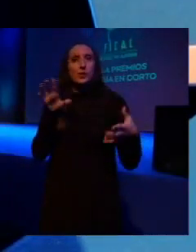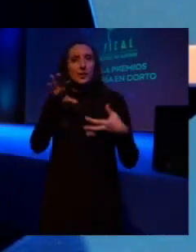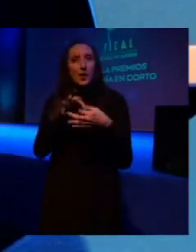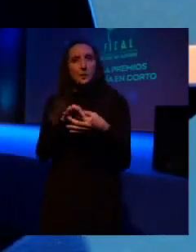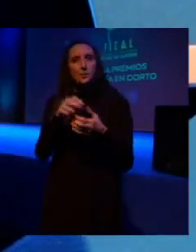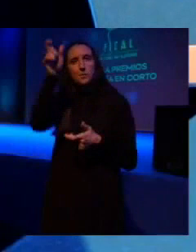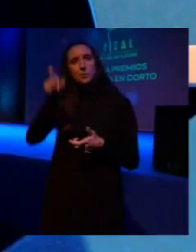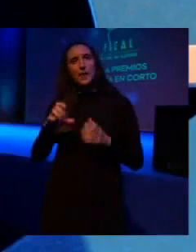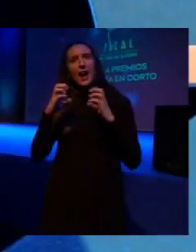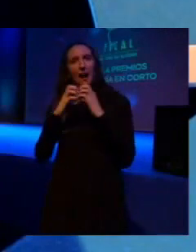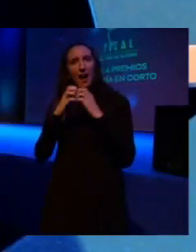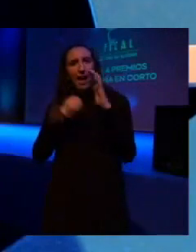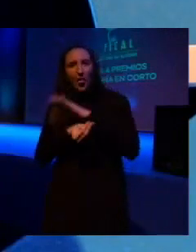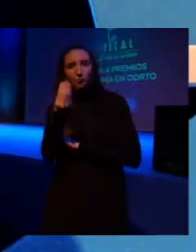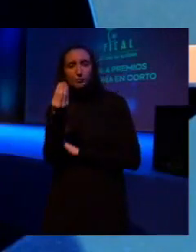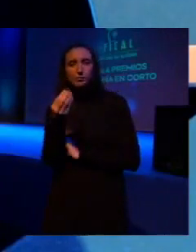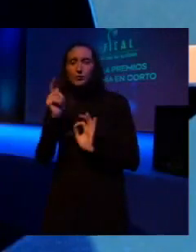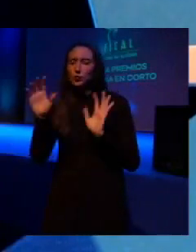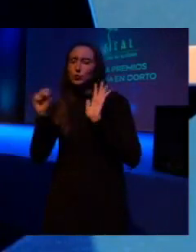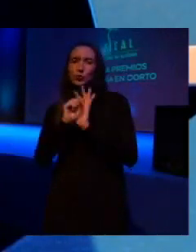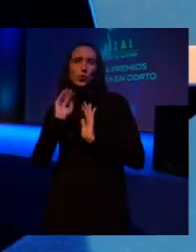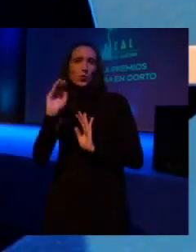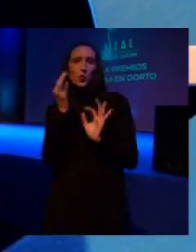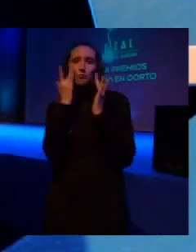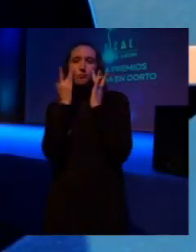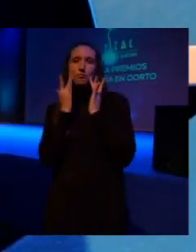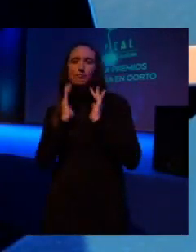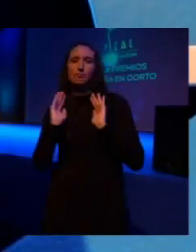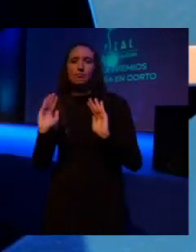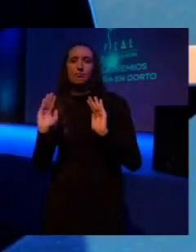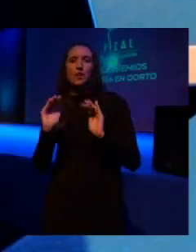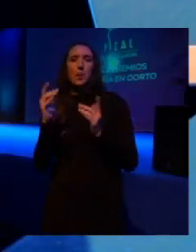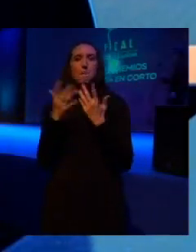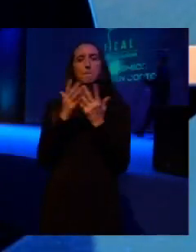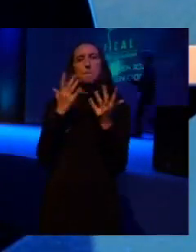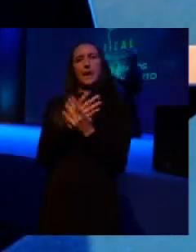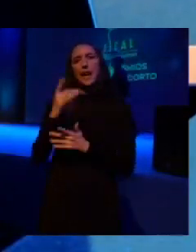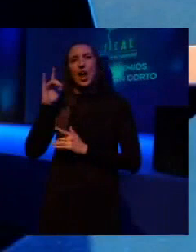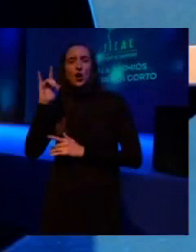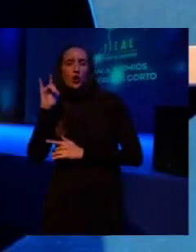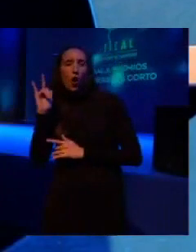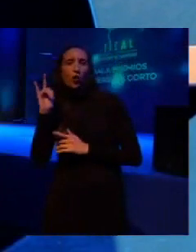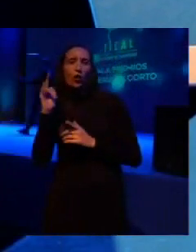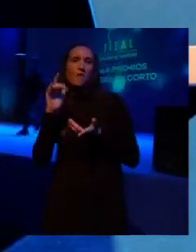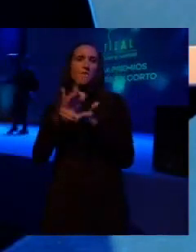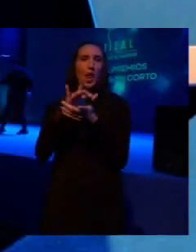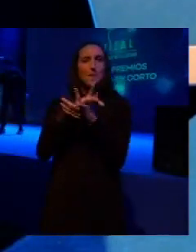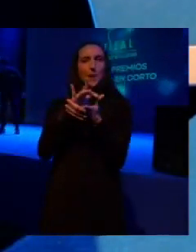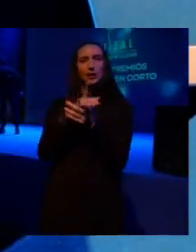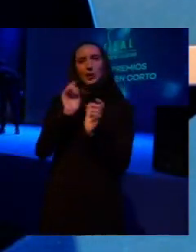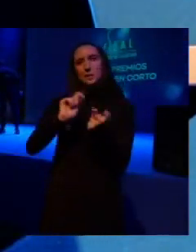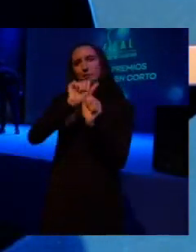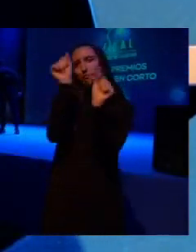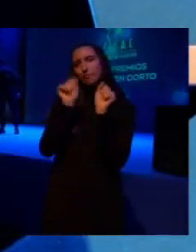artista granaíno tienen un sello inconfundible con esa mezcla de rock urbano, acento flamenco con raíces y estilo